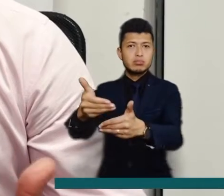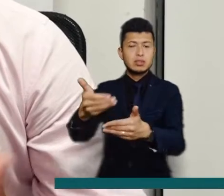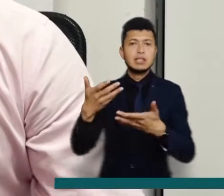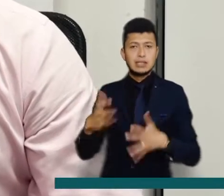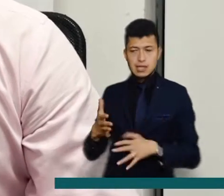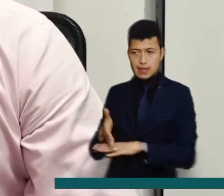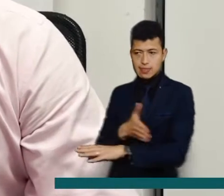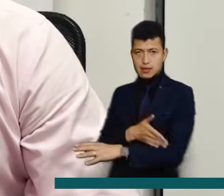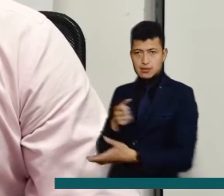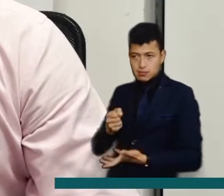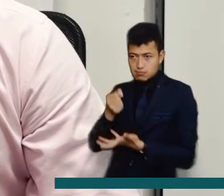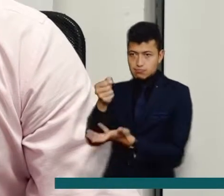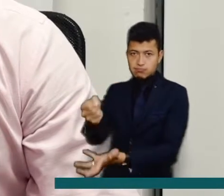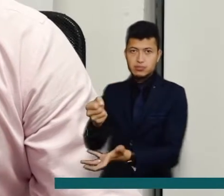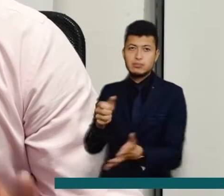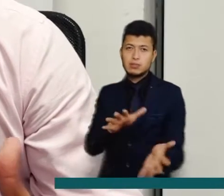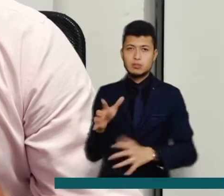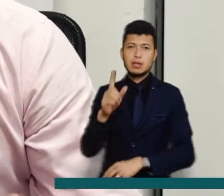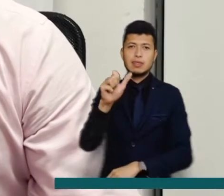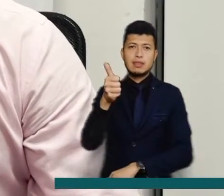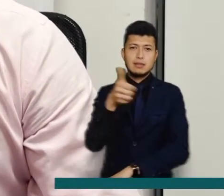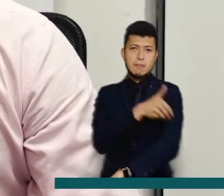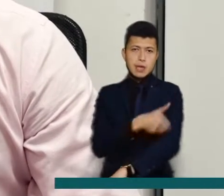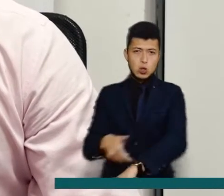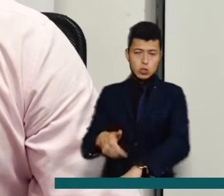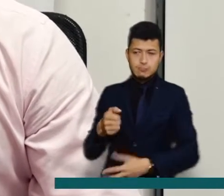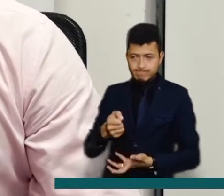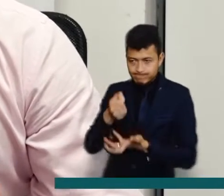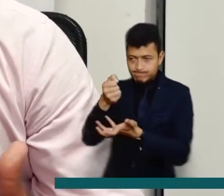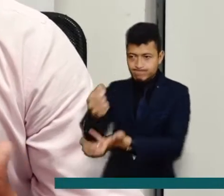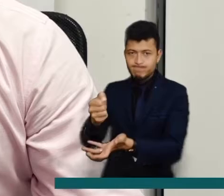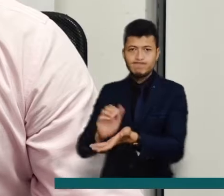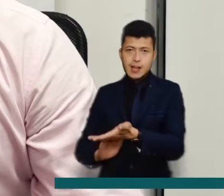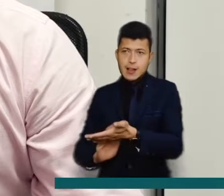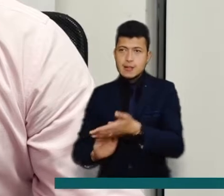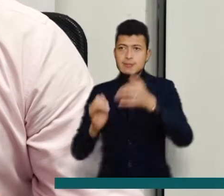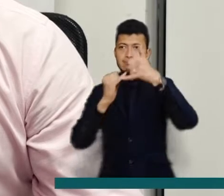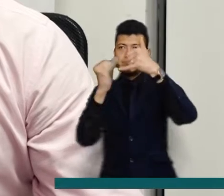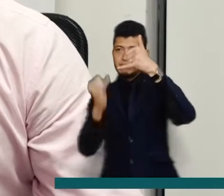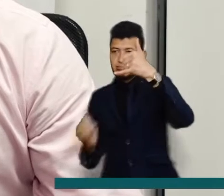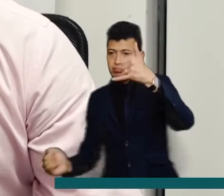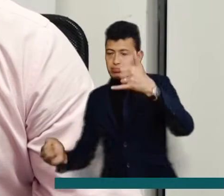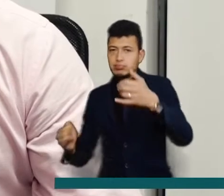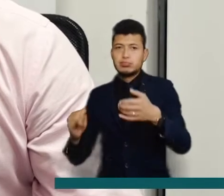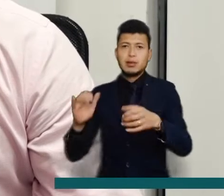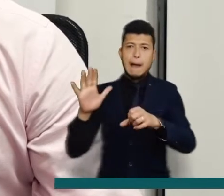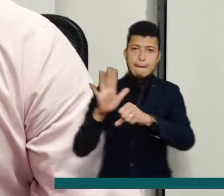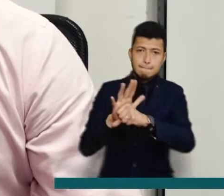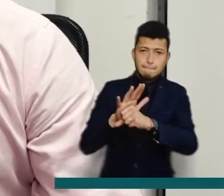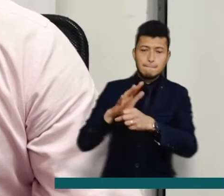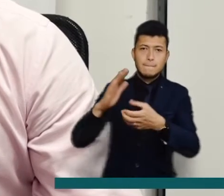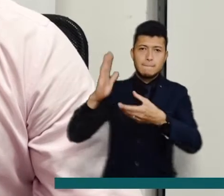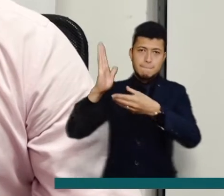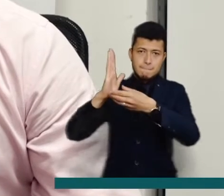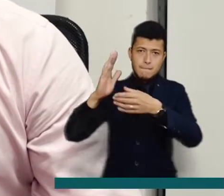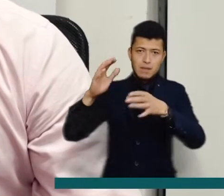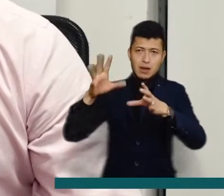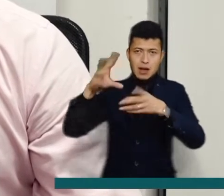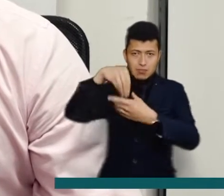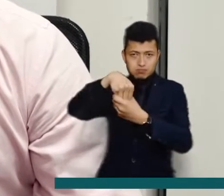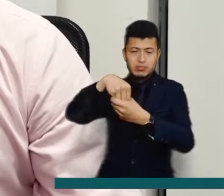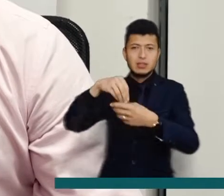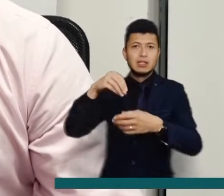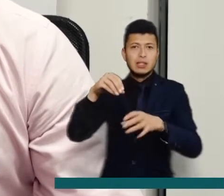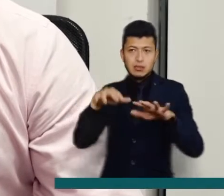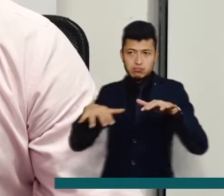una inversión en esto más de 10 millones de pesos en la compra del cableado, de tapas, sellamiento de las mismas, el